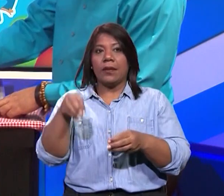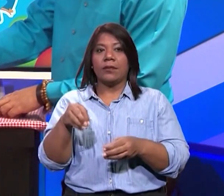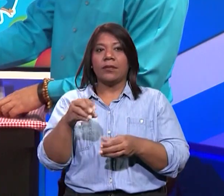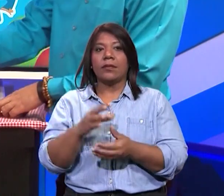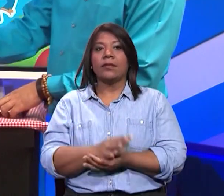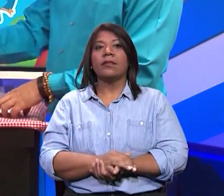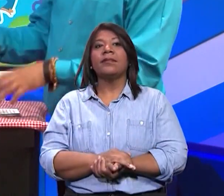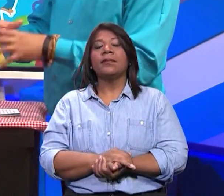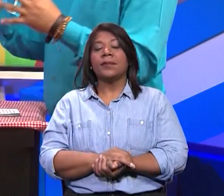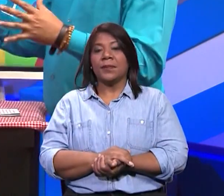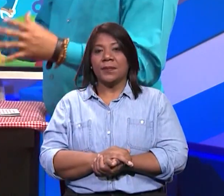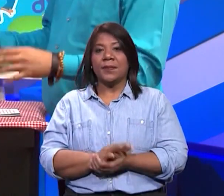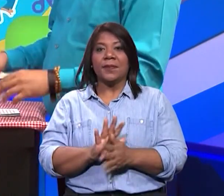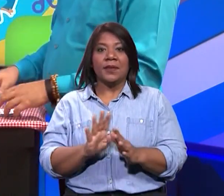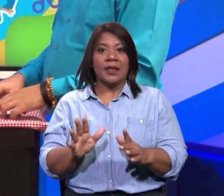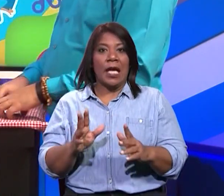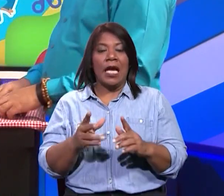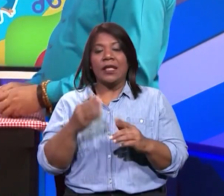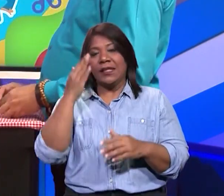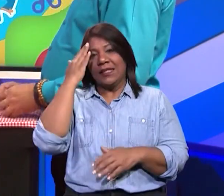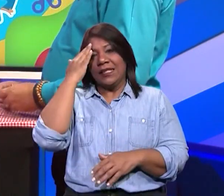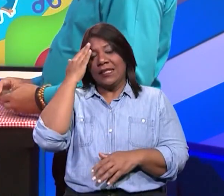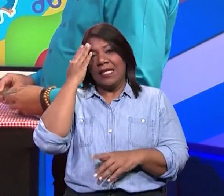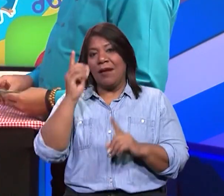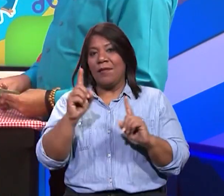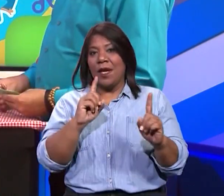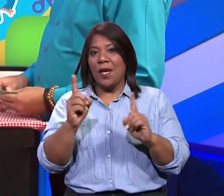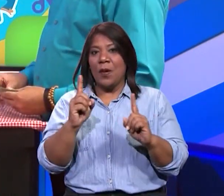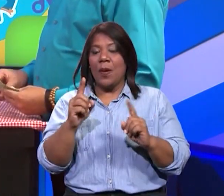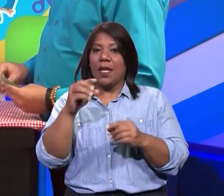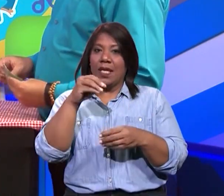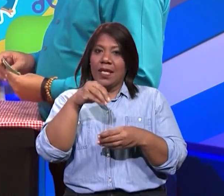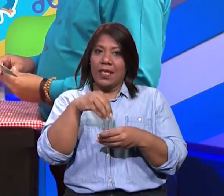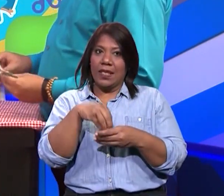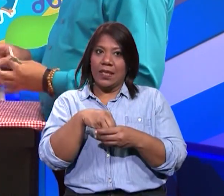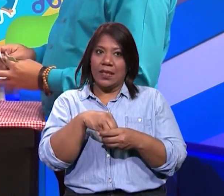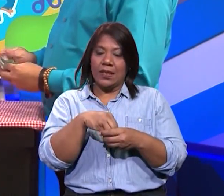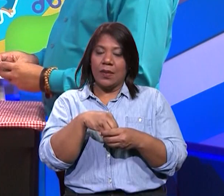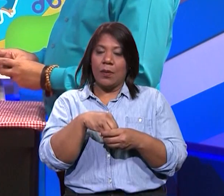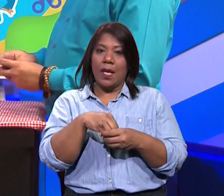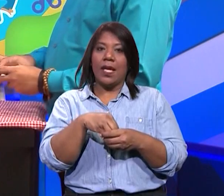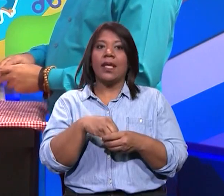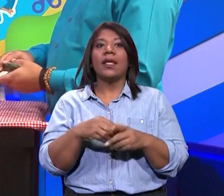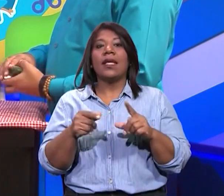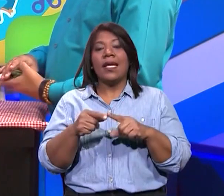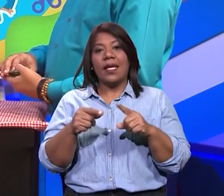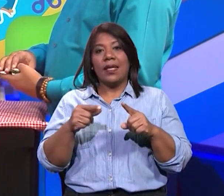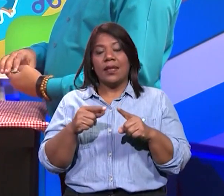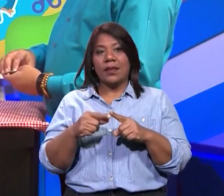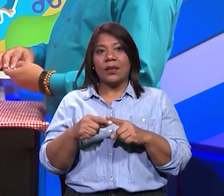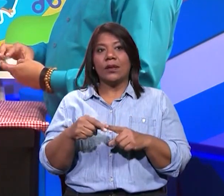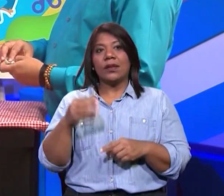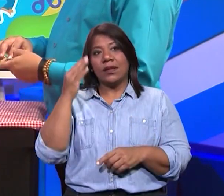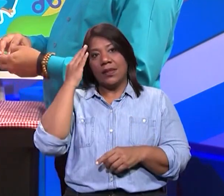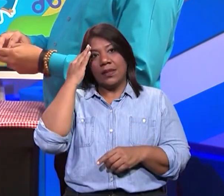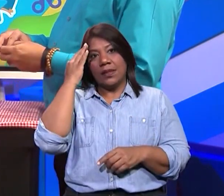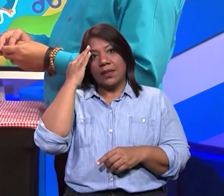del vocabulario, porque vamos a ir incrementando. A ver, vamos a ver otra. Yo voy a buscar al azar para ver. Y aquí